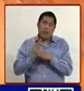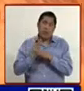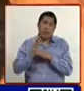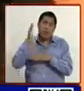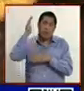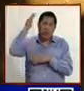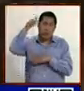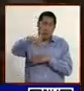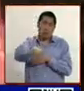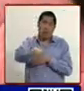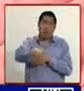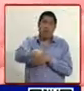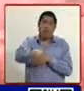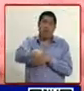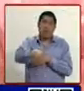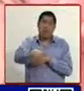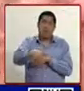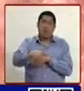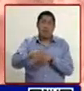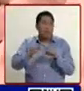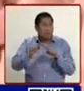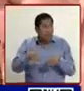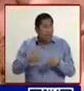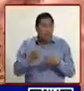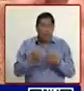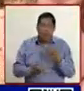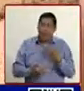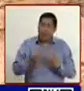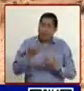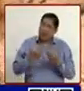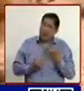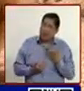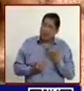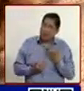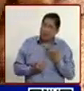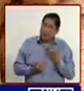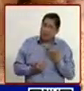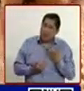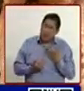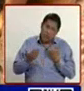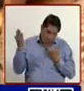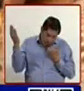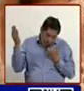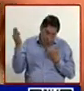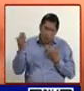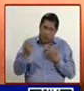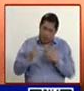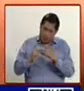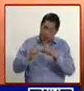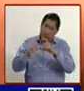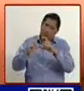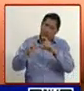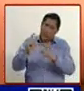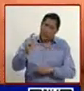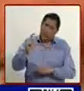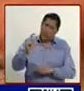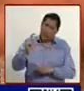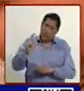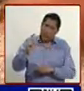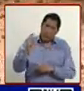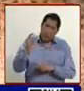de gases lacrimógenos que podría haber causado un incendio. Claramente se ve acá la cápsula de